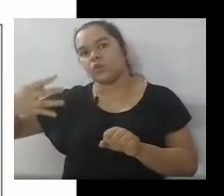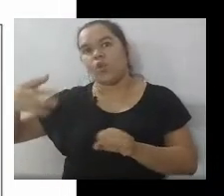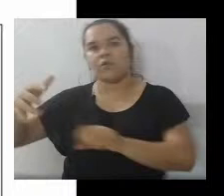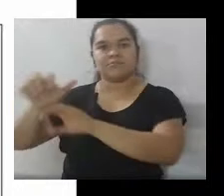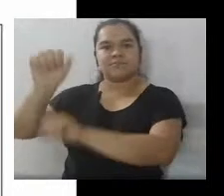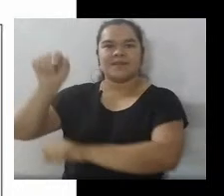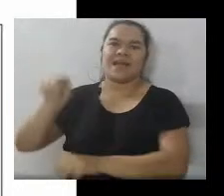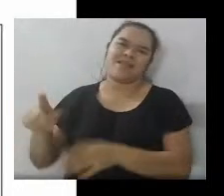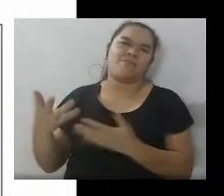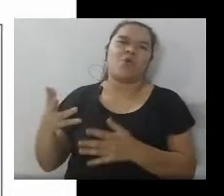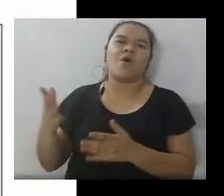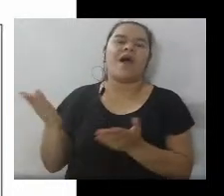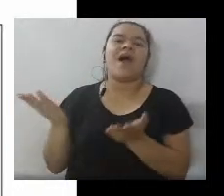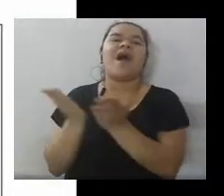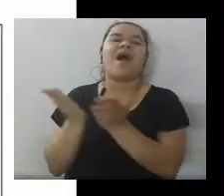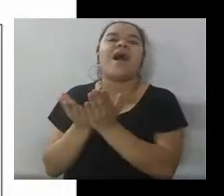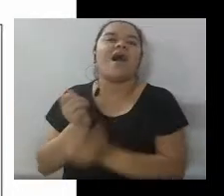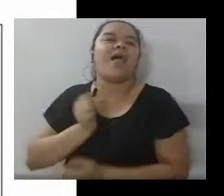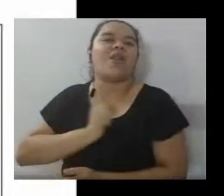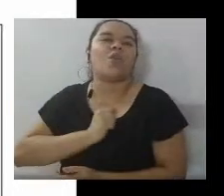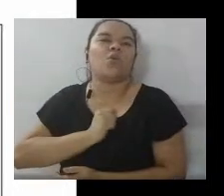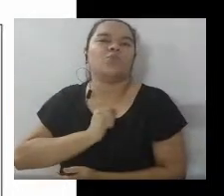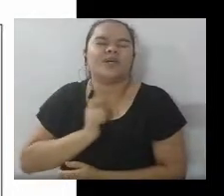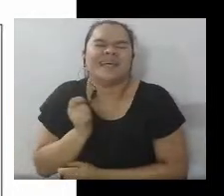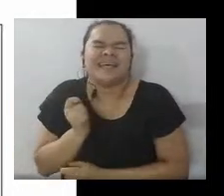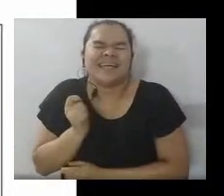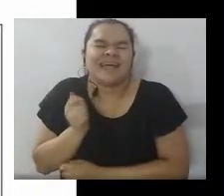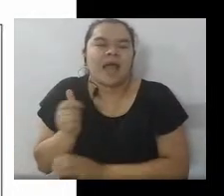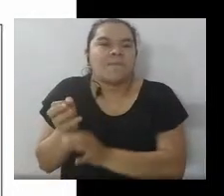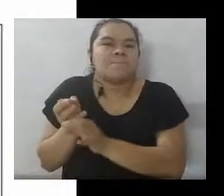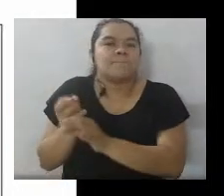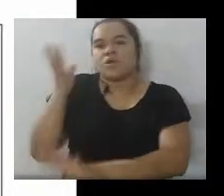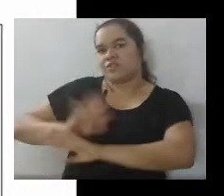El estudiante deja de ser estudiante, ya es casi un profesional.